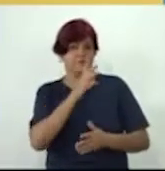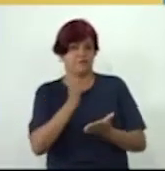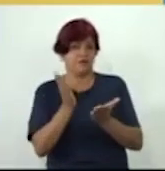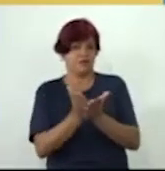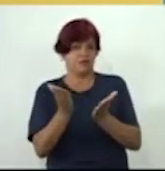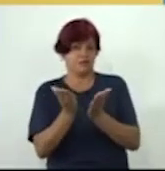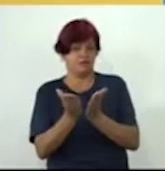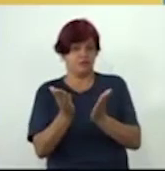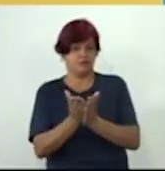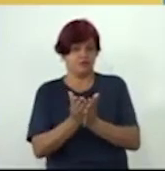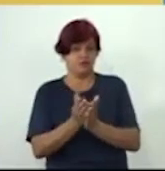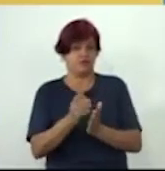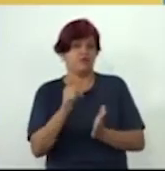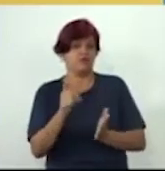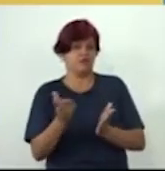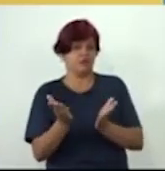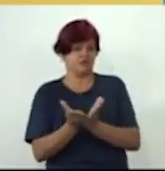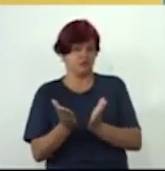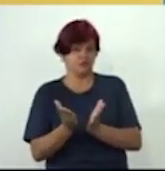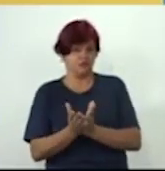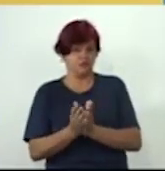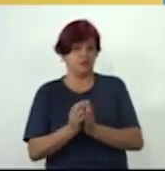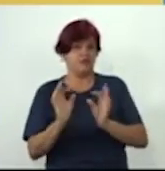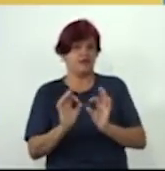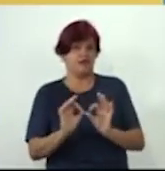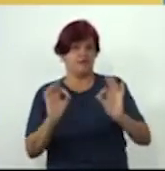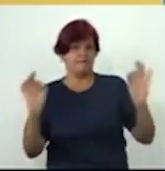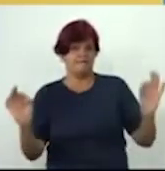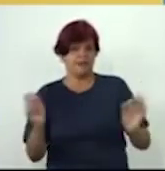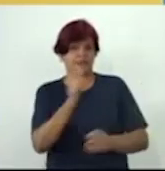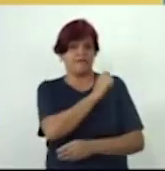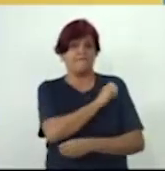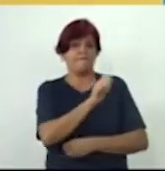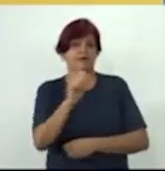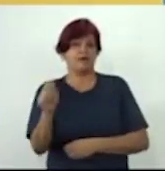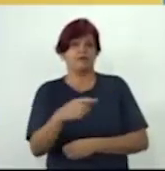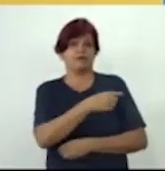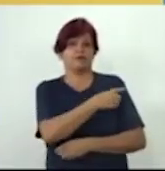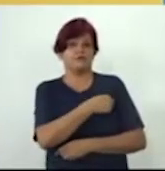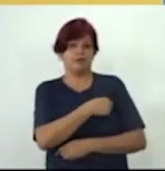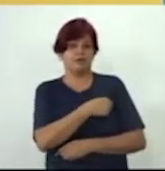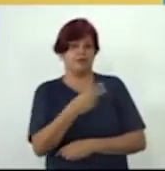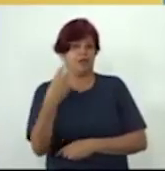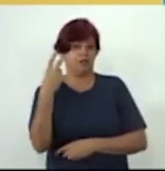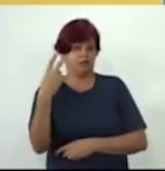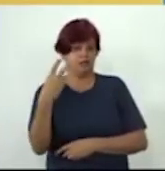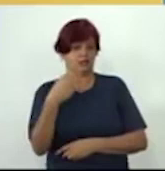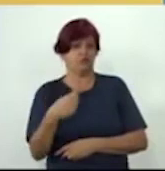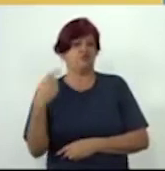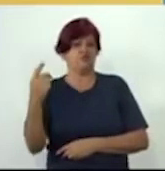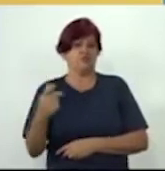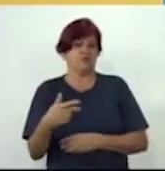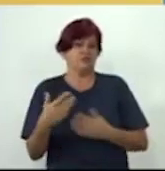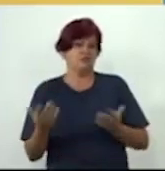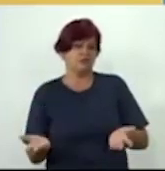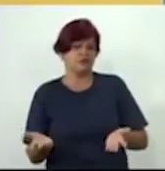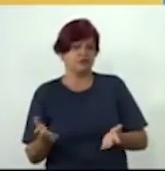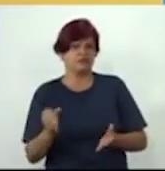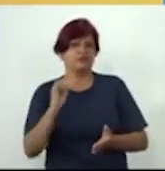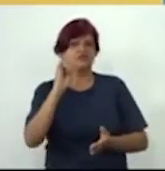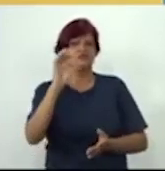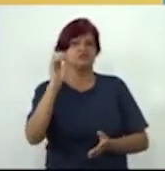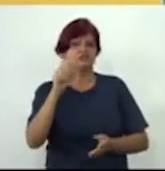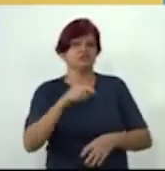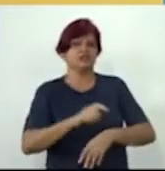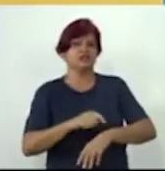el plan de estudio de la especialidad Maestro Primario, en el segundo semestre se destinan 60 horas